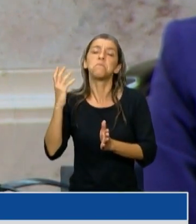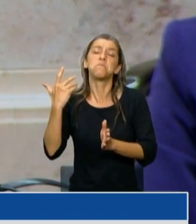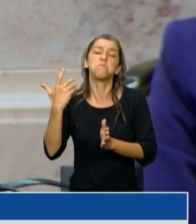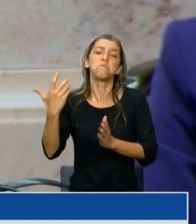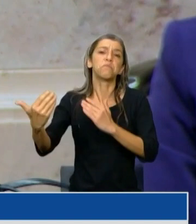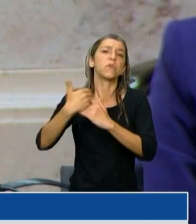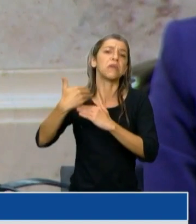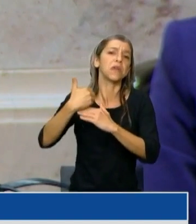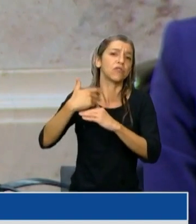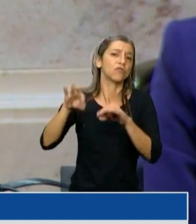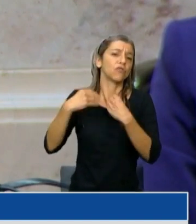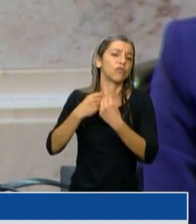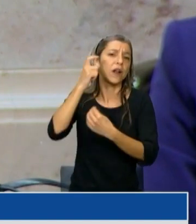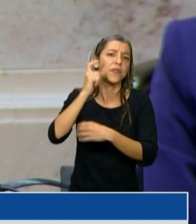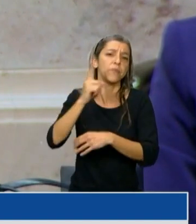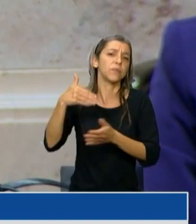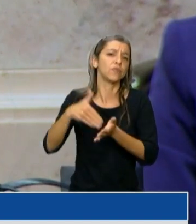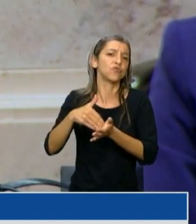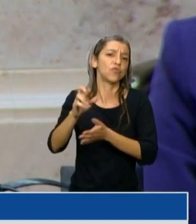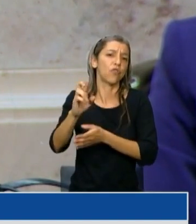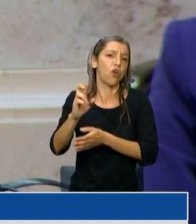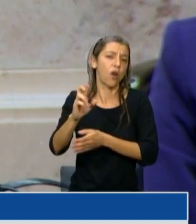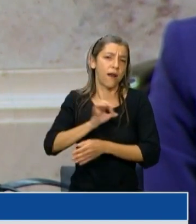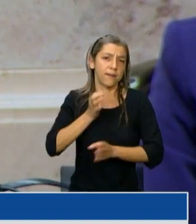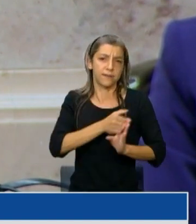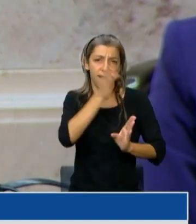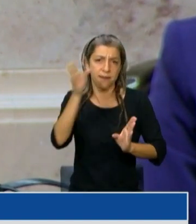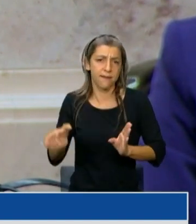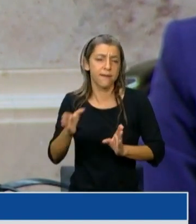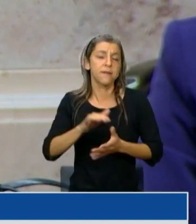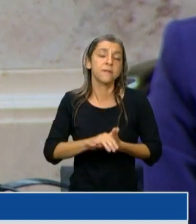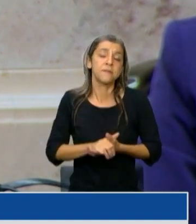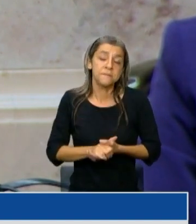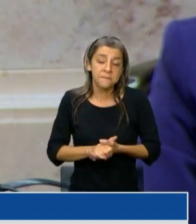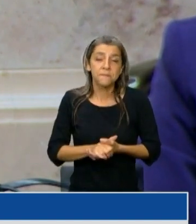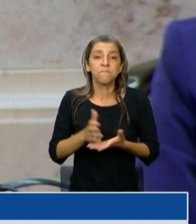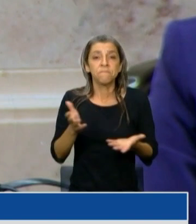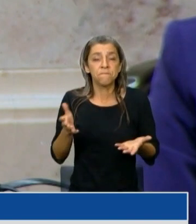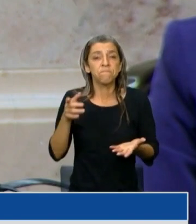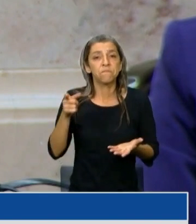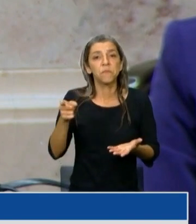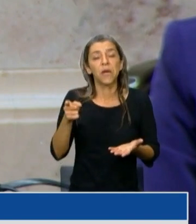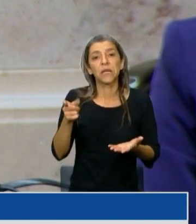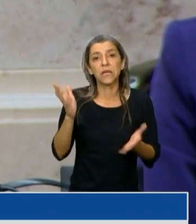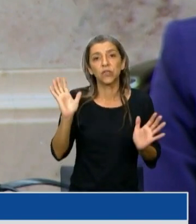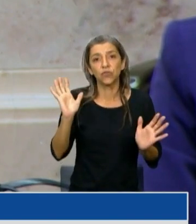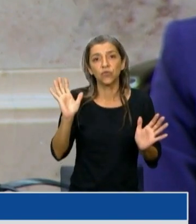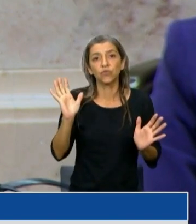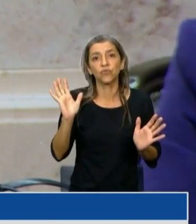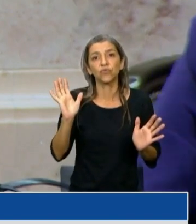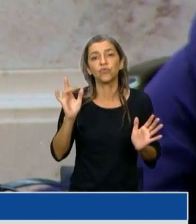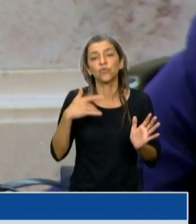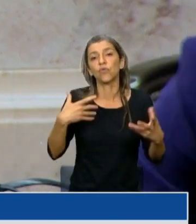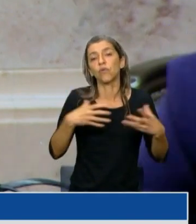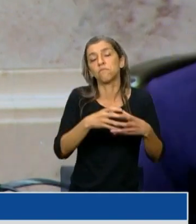ingresos por 10.000 millones de dólares anuales, con lo cual vendría a dar respuesta a planteos que hacen permanentemente